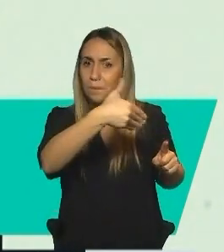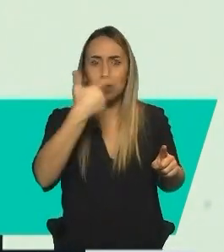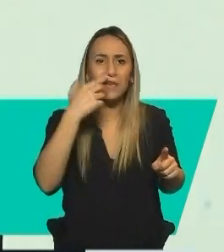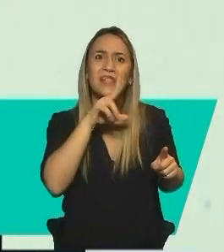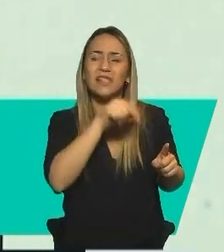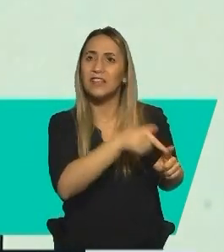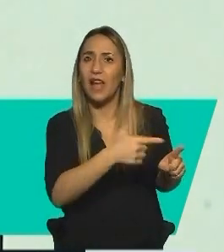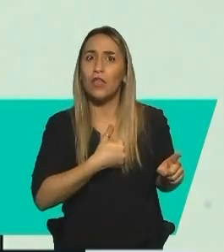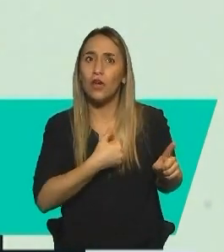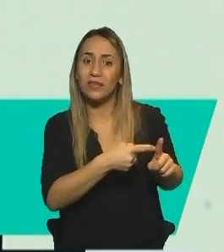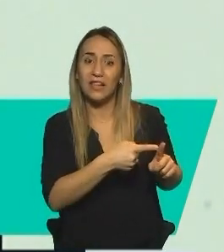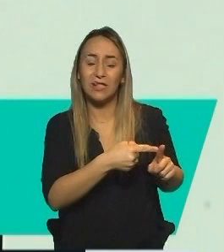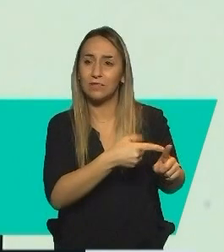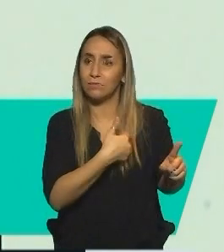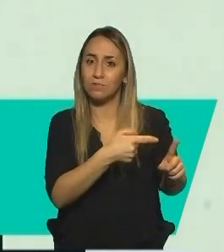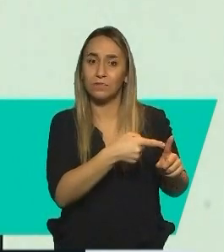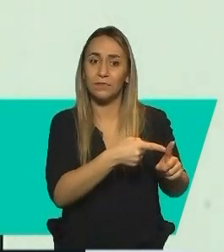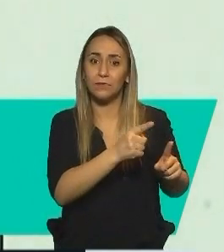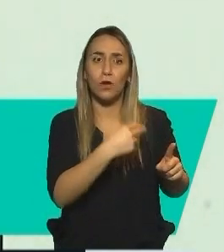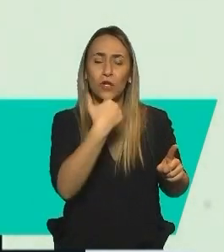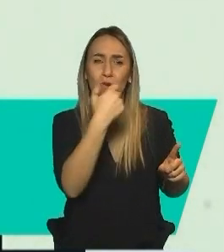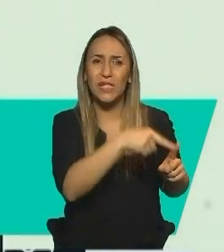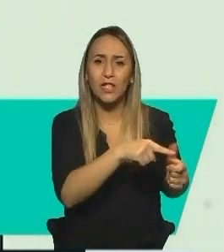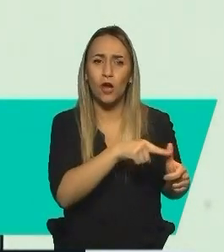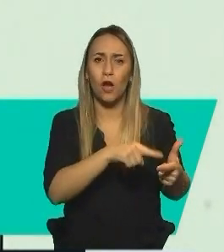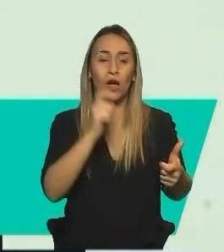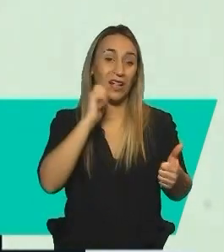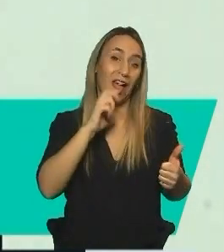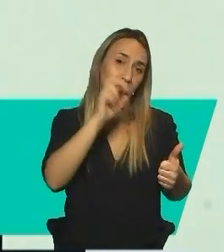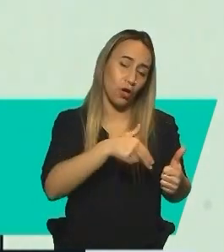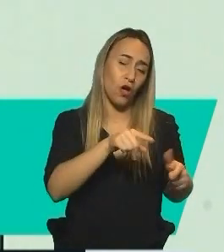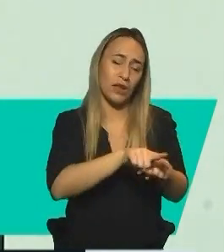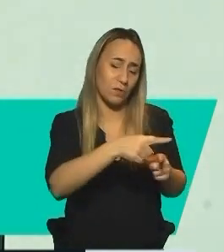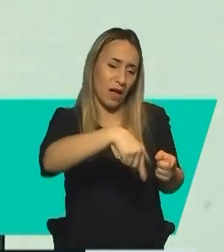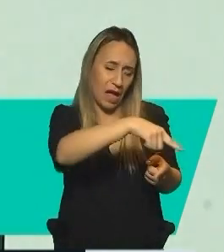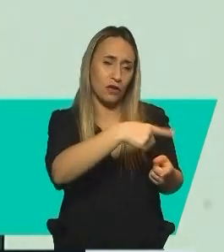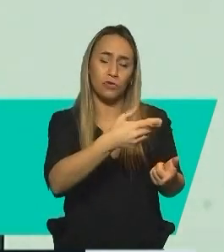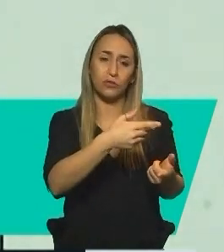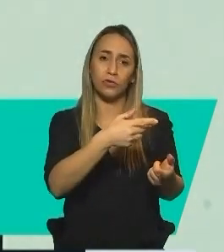pensando en ella que había quedado atrás y en sus hijos, en Gastón y sus hermanos.